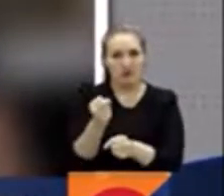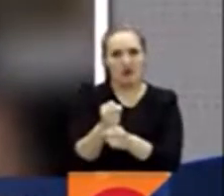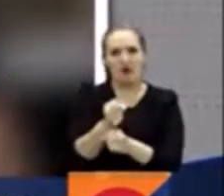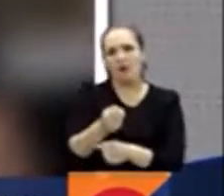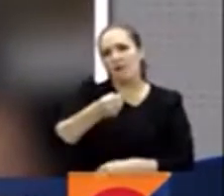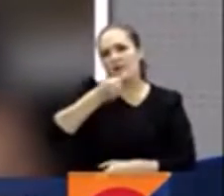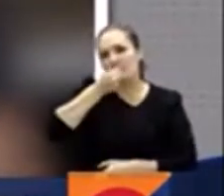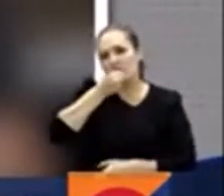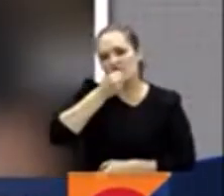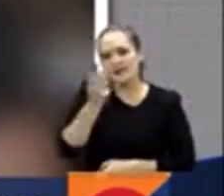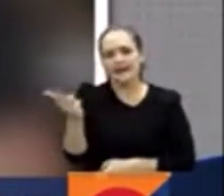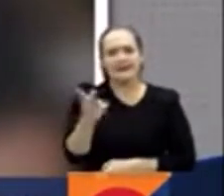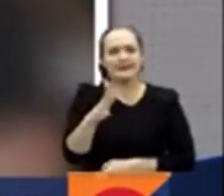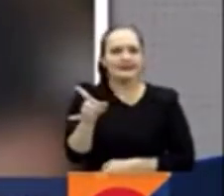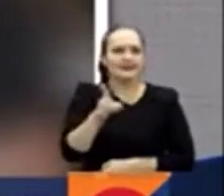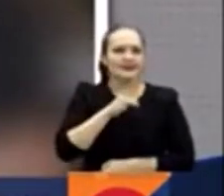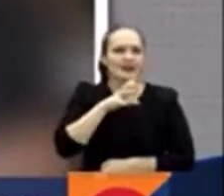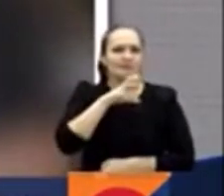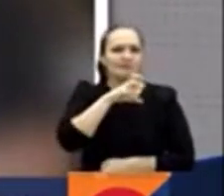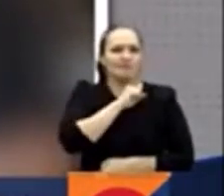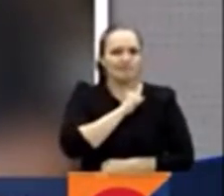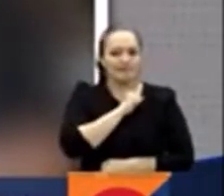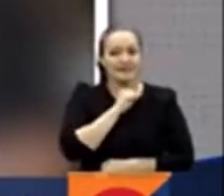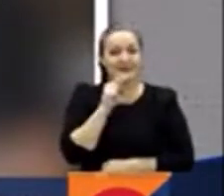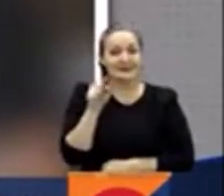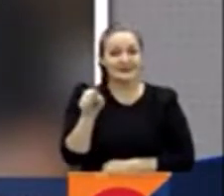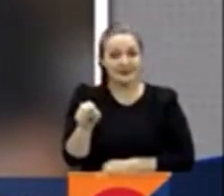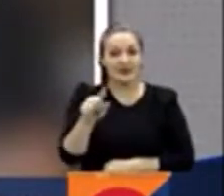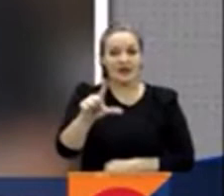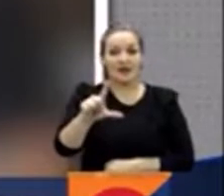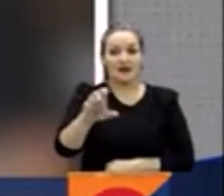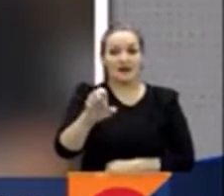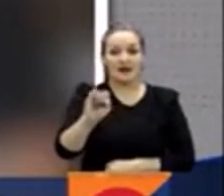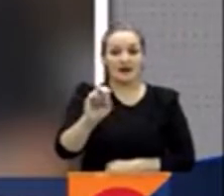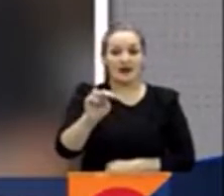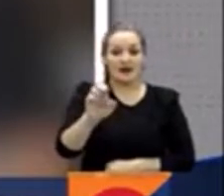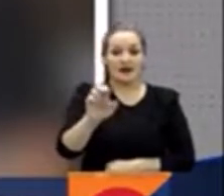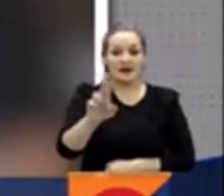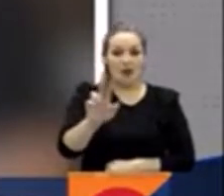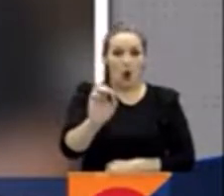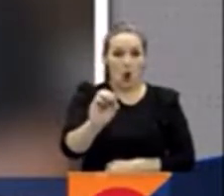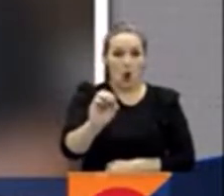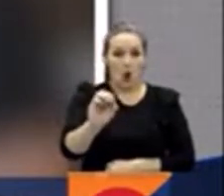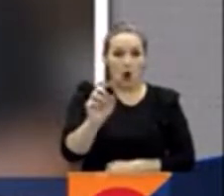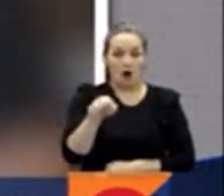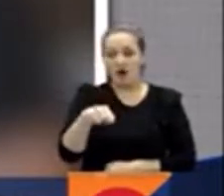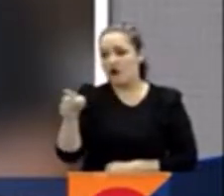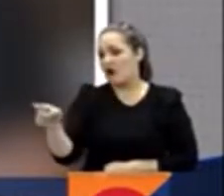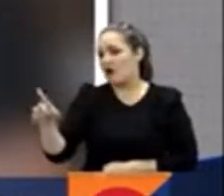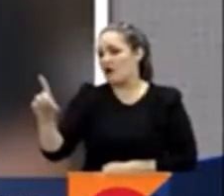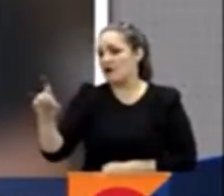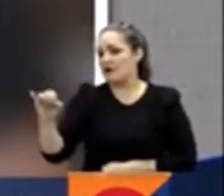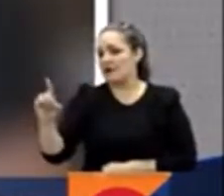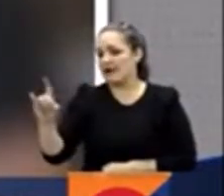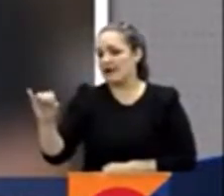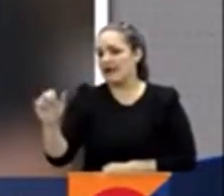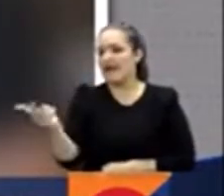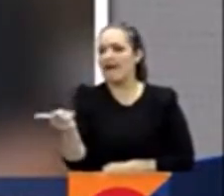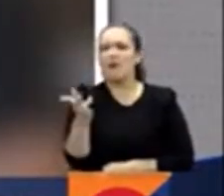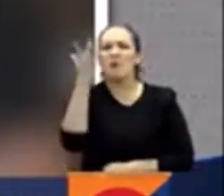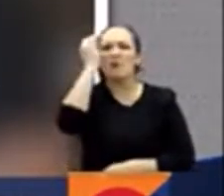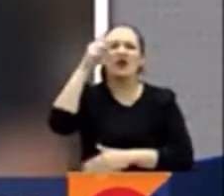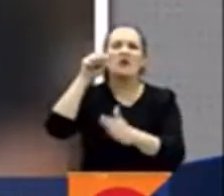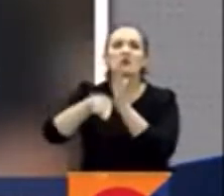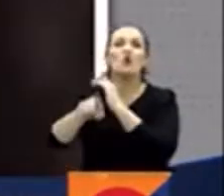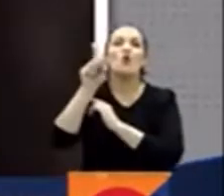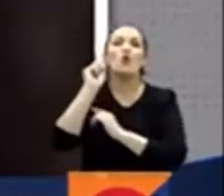Según la FLIP, existen indicios de que el homicidio de Leiner Montero y de Dilia Contreras estaría relacionado con su trabajo